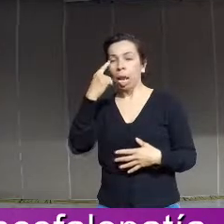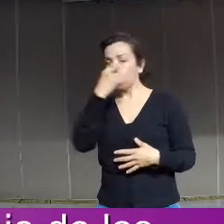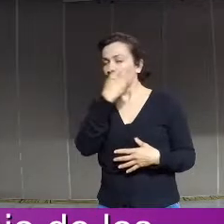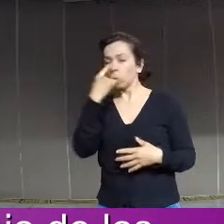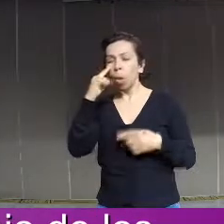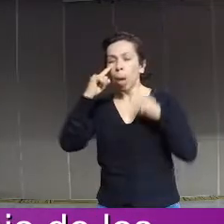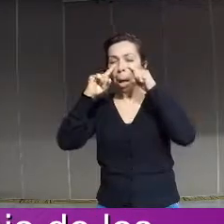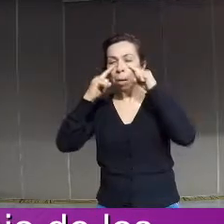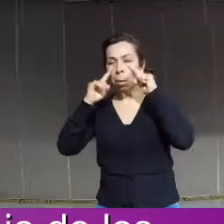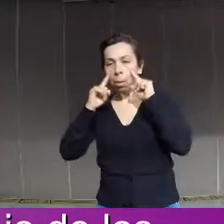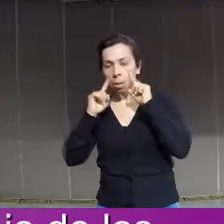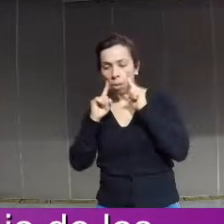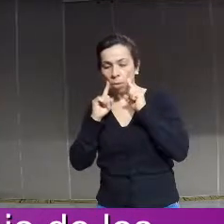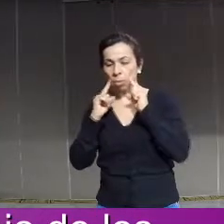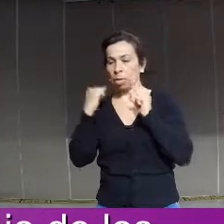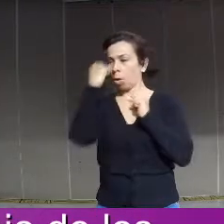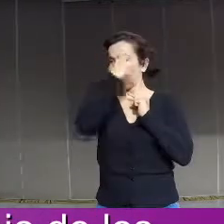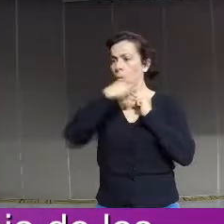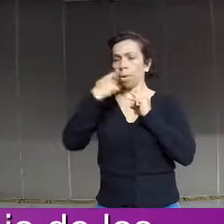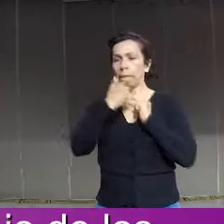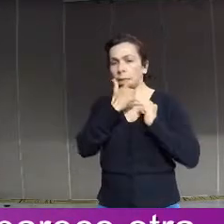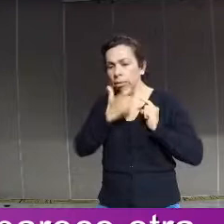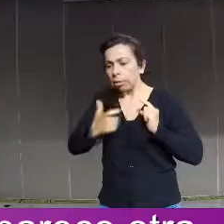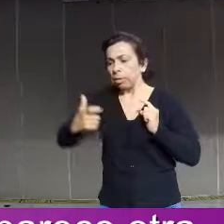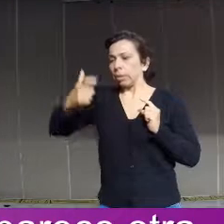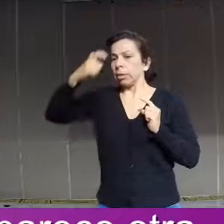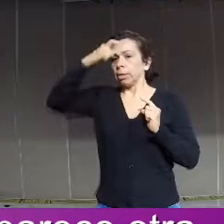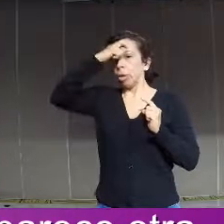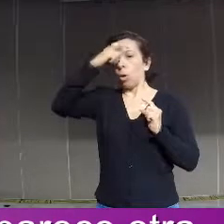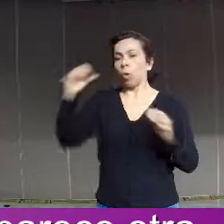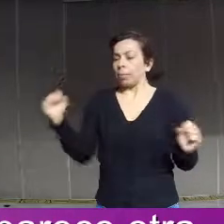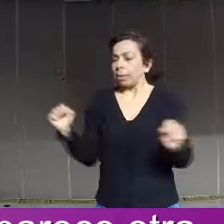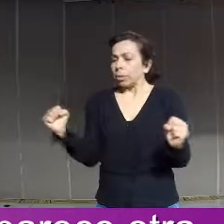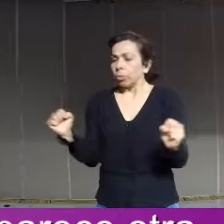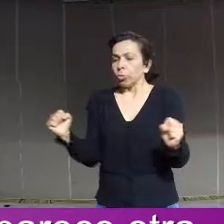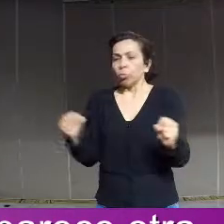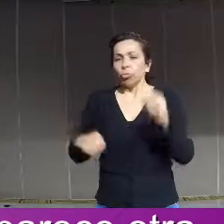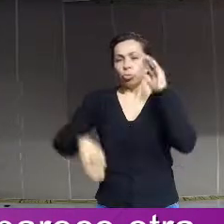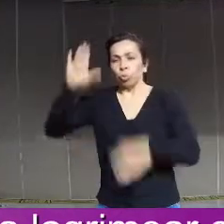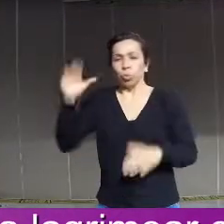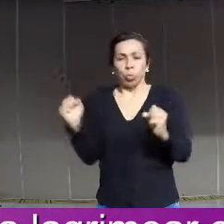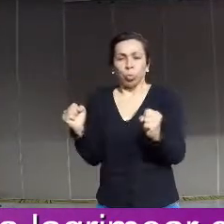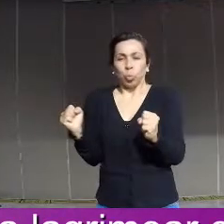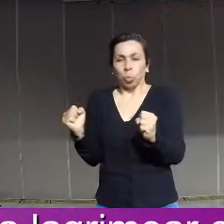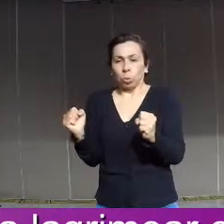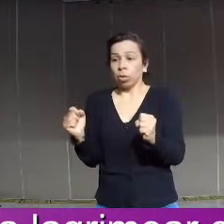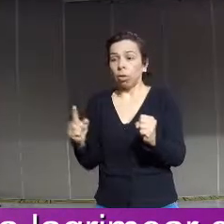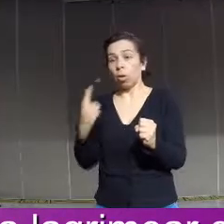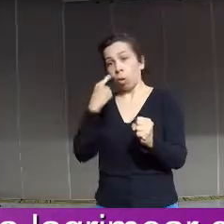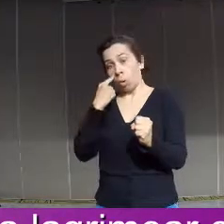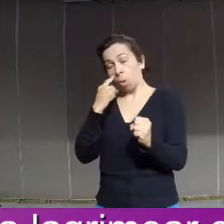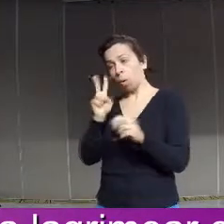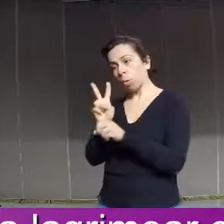pongan colorados o que automáticamente hagan una hiperextensión o aumenten el tono. Cuando le estoy dando de comer, ojo, porque